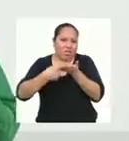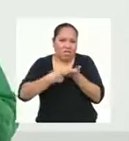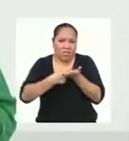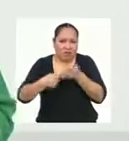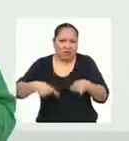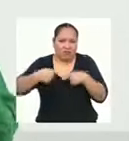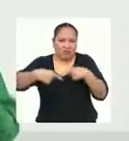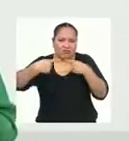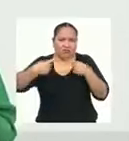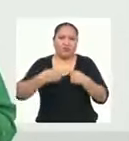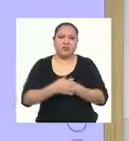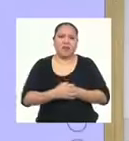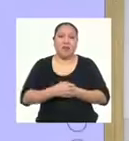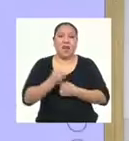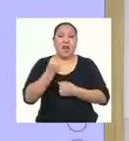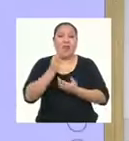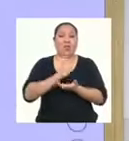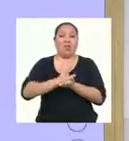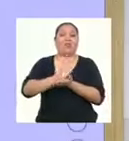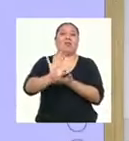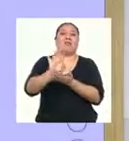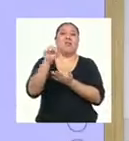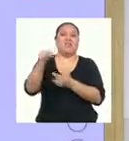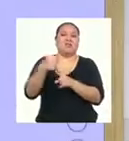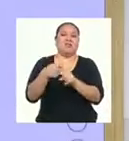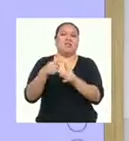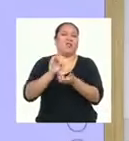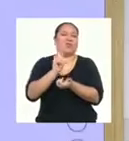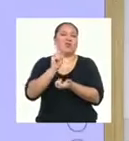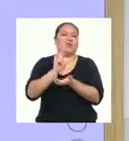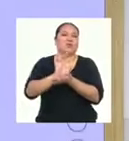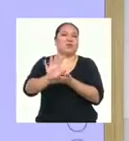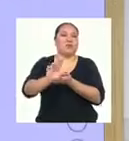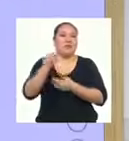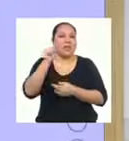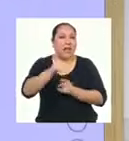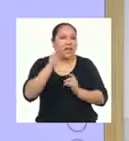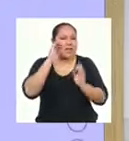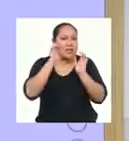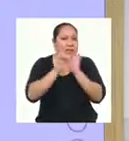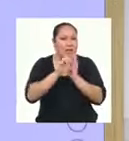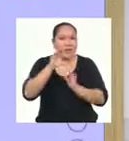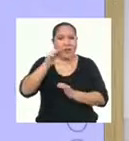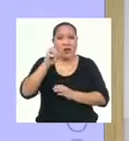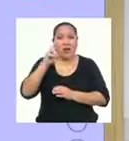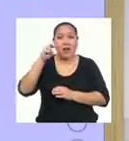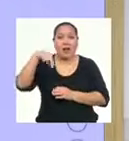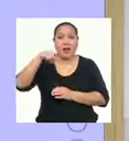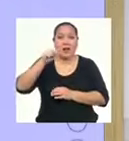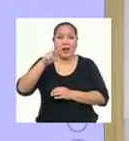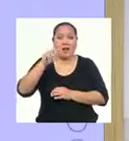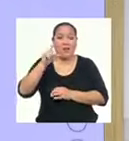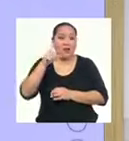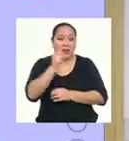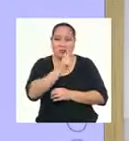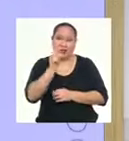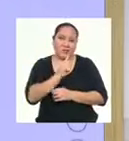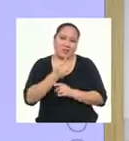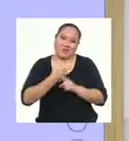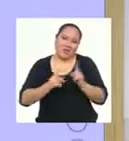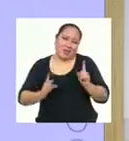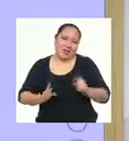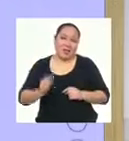Pero algunos rechazan la diversidad. Y este ejemplo de los carnavales no es una excepción, porque los carnavales,